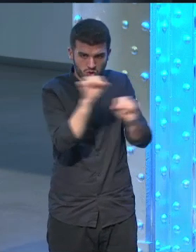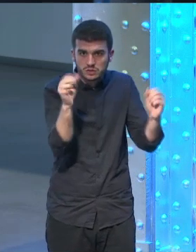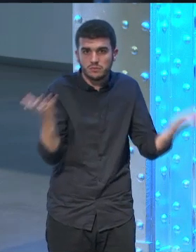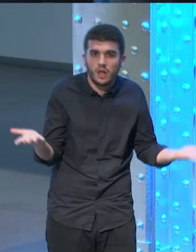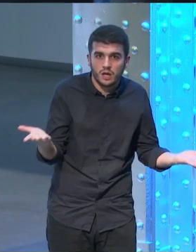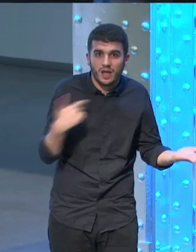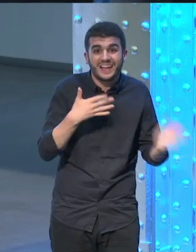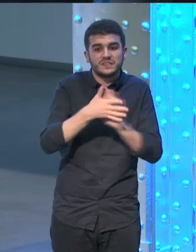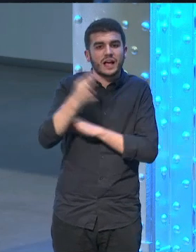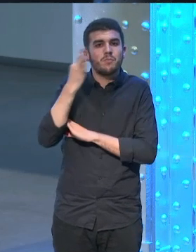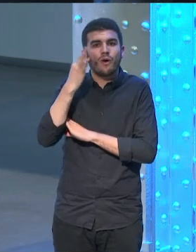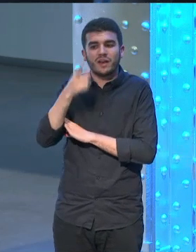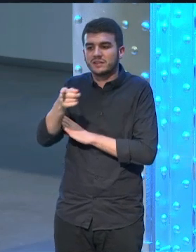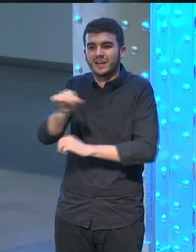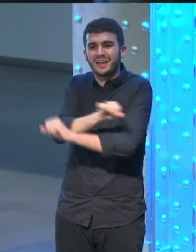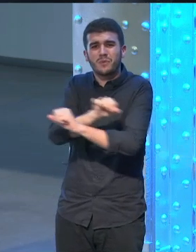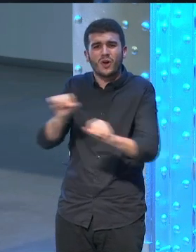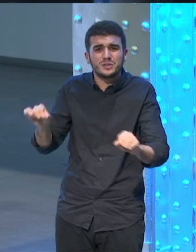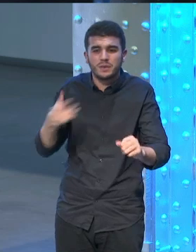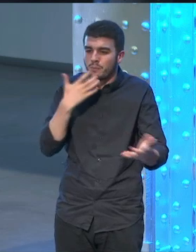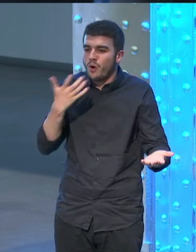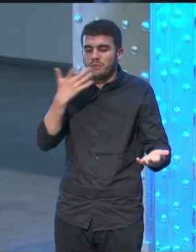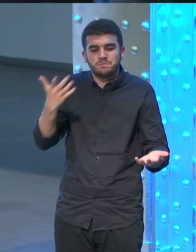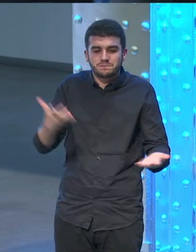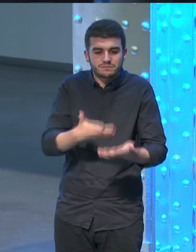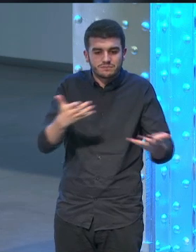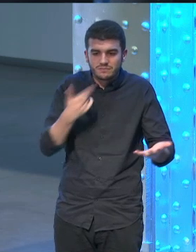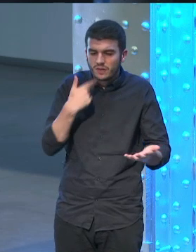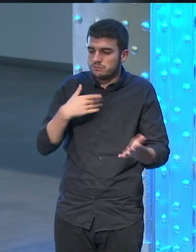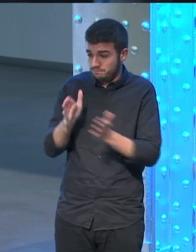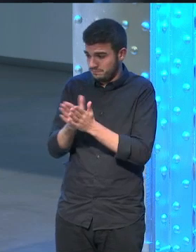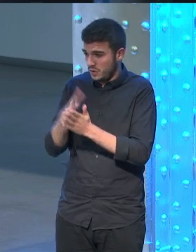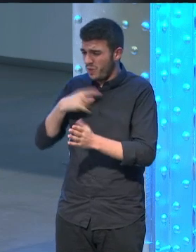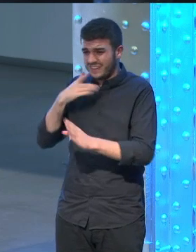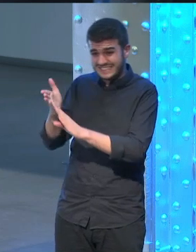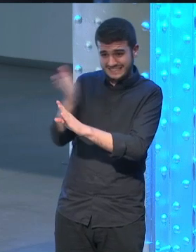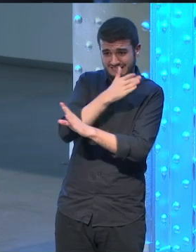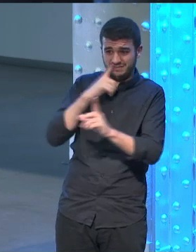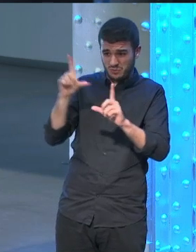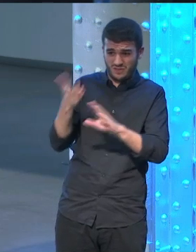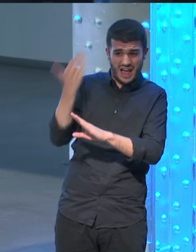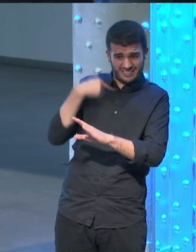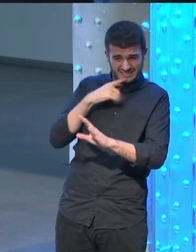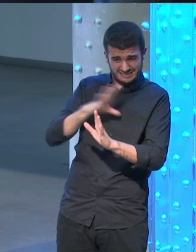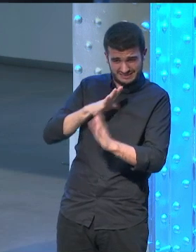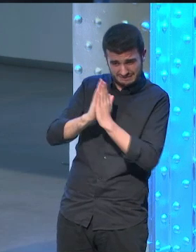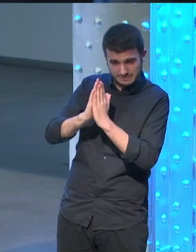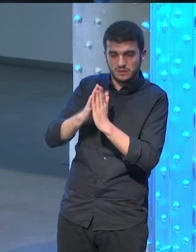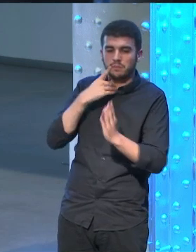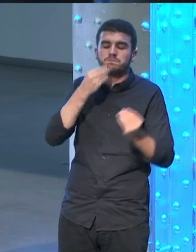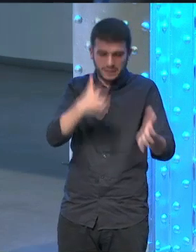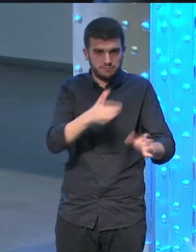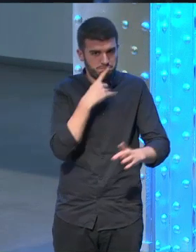no fueron... compañeros, ¿me pueden ir hacia atrás, por favor? A ver si lo consigo yo. Ya